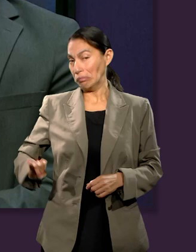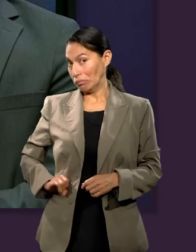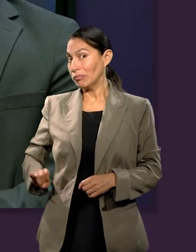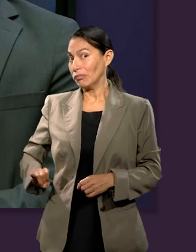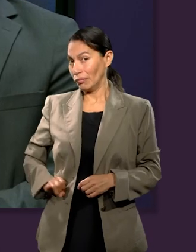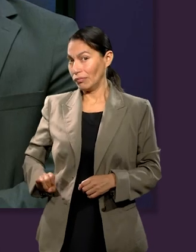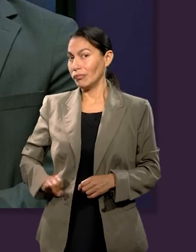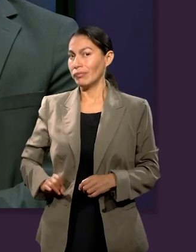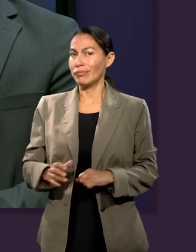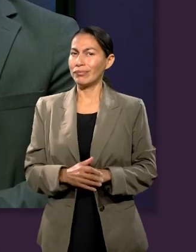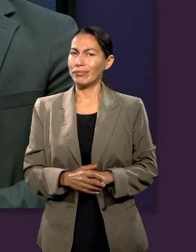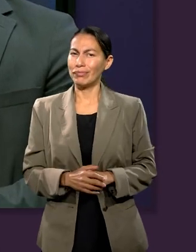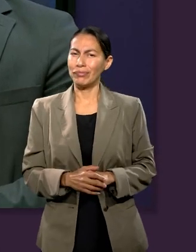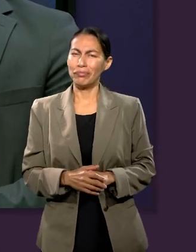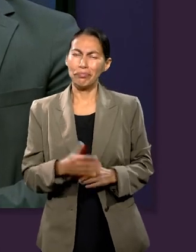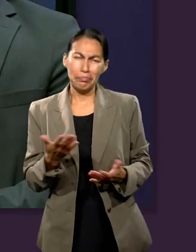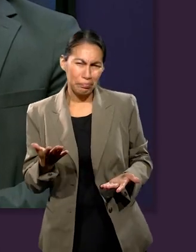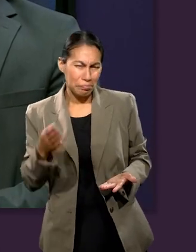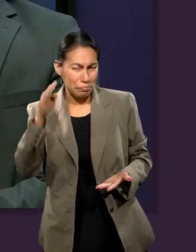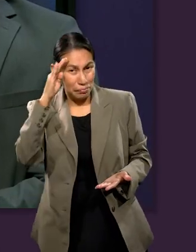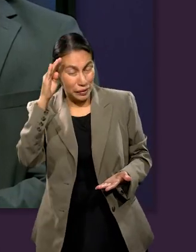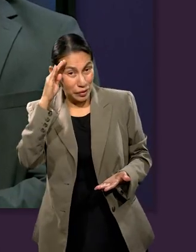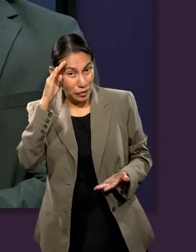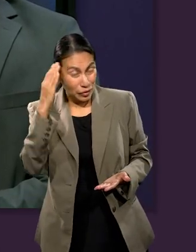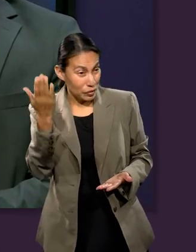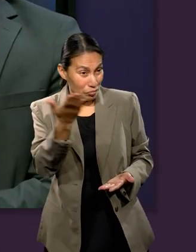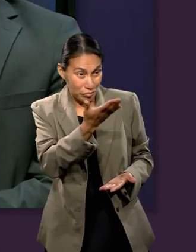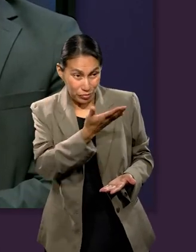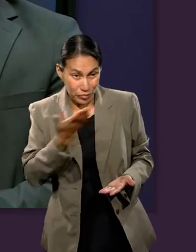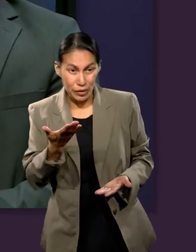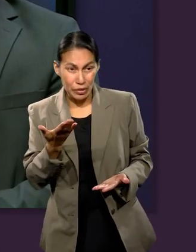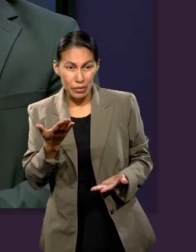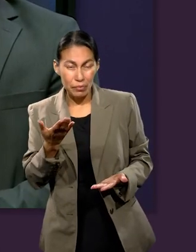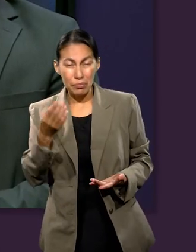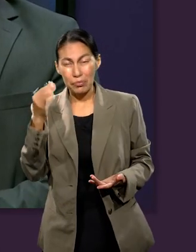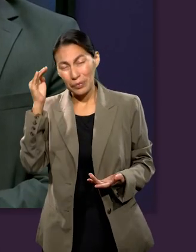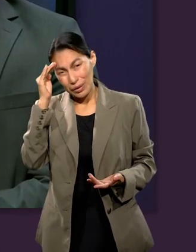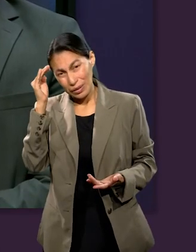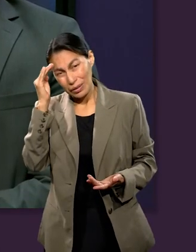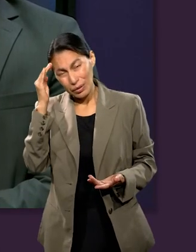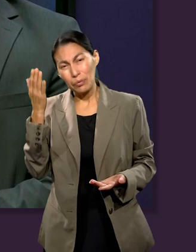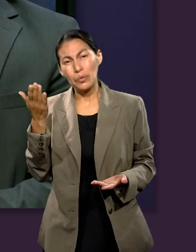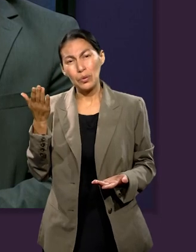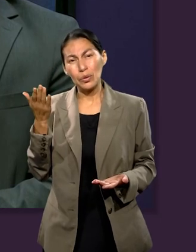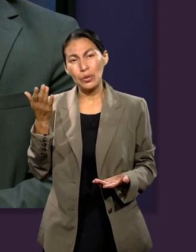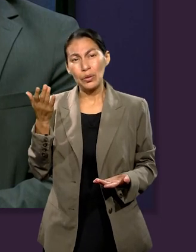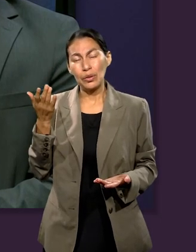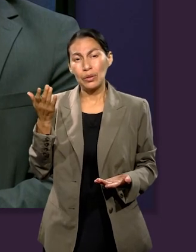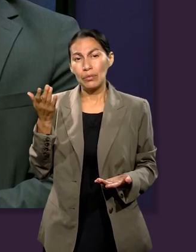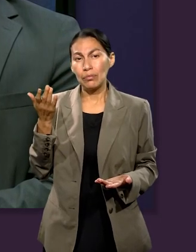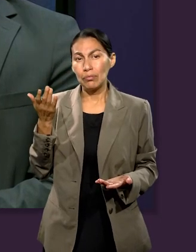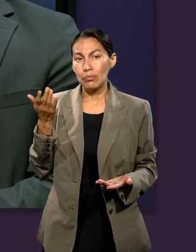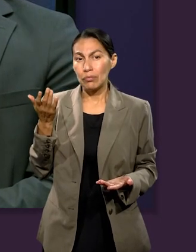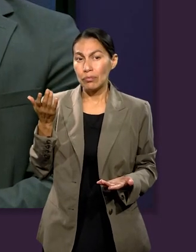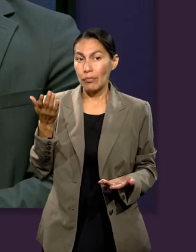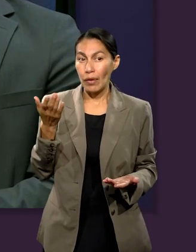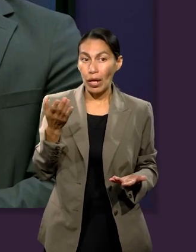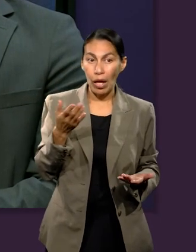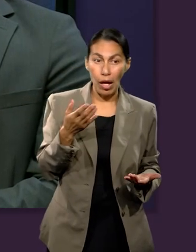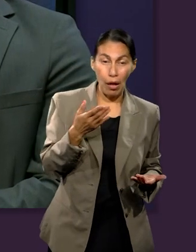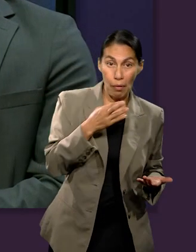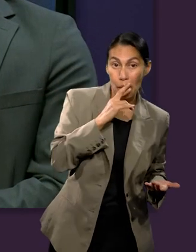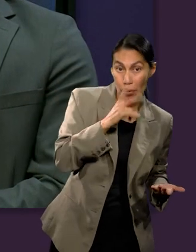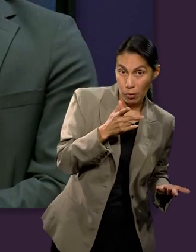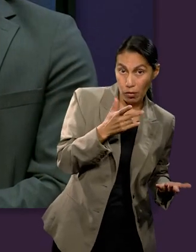pues es interesante porque yo creo que todos tenemos esa mentalidad de este vamos a